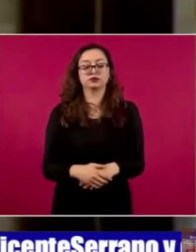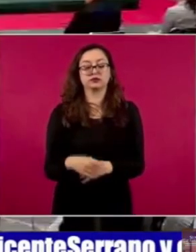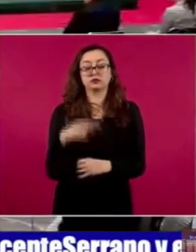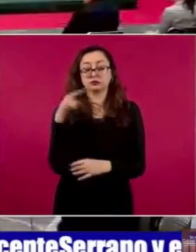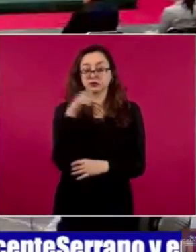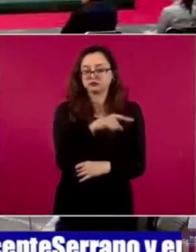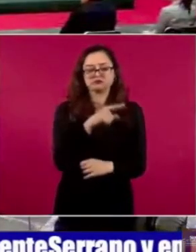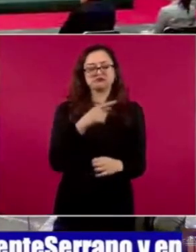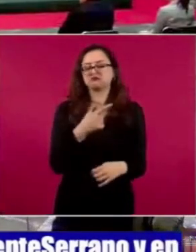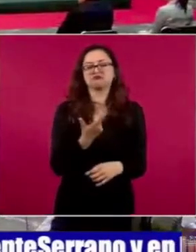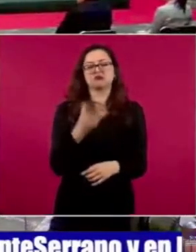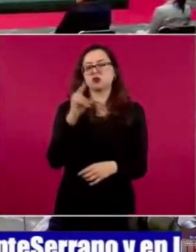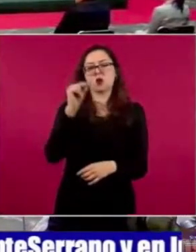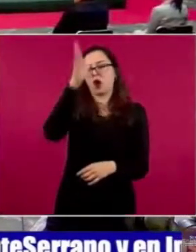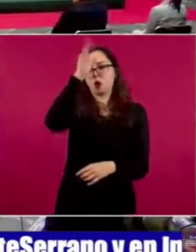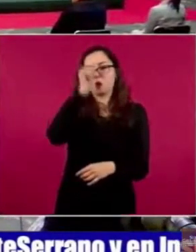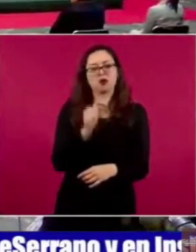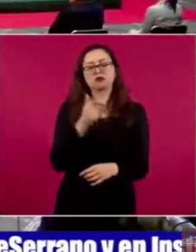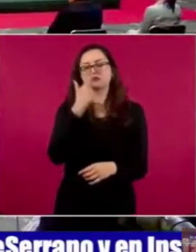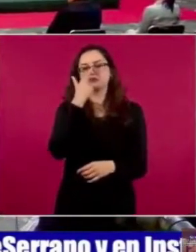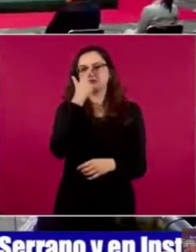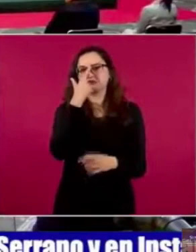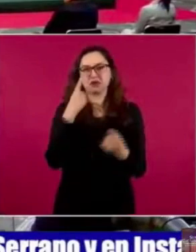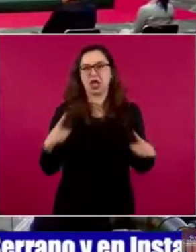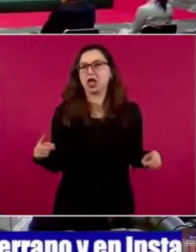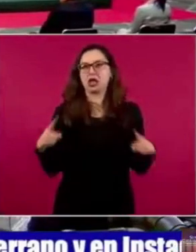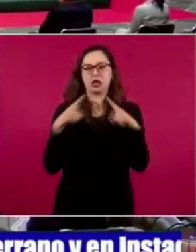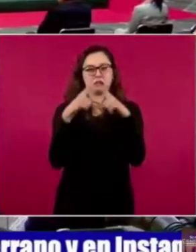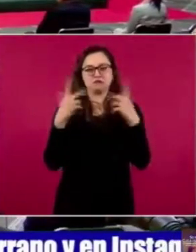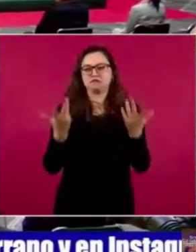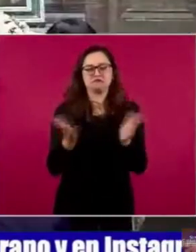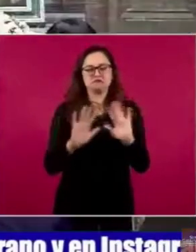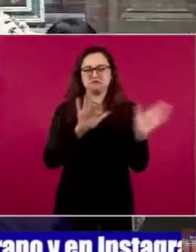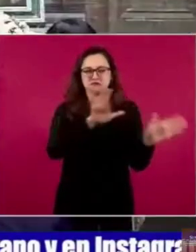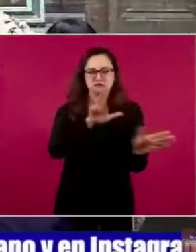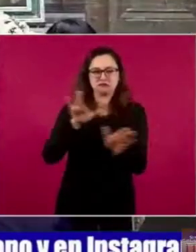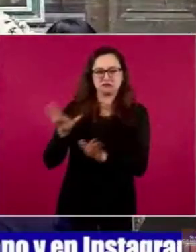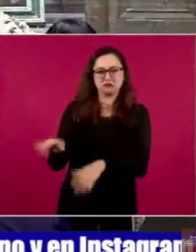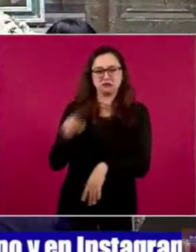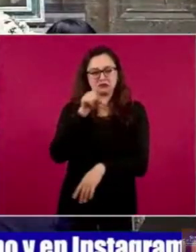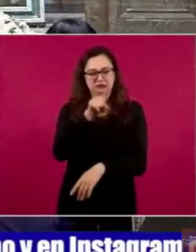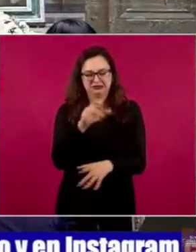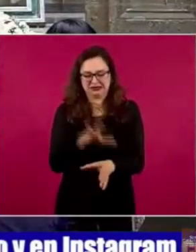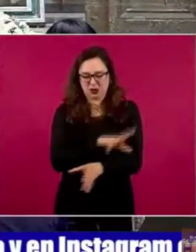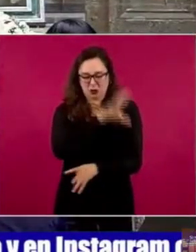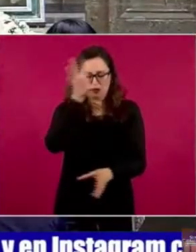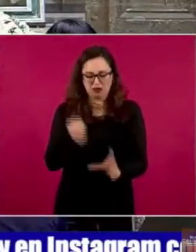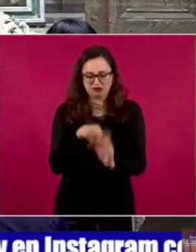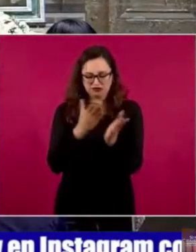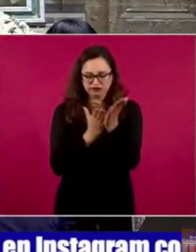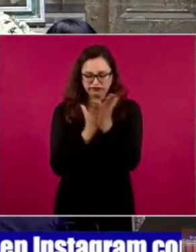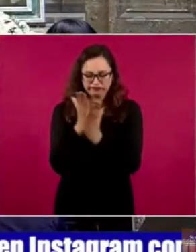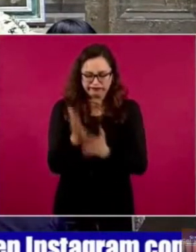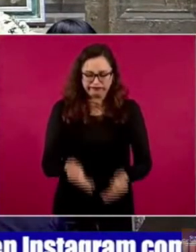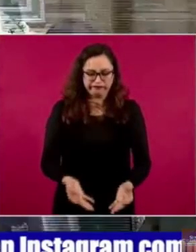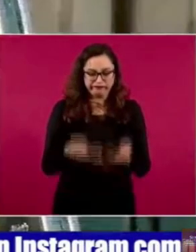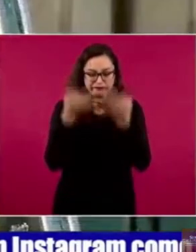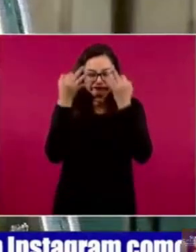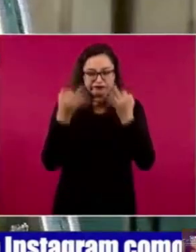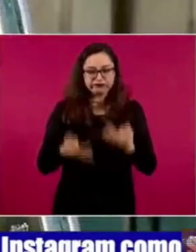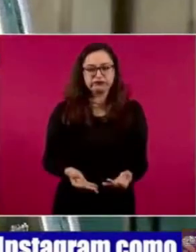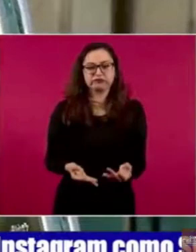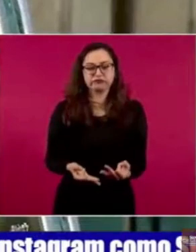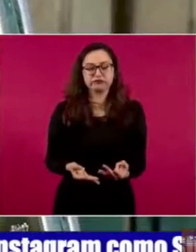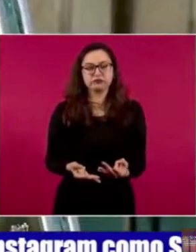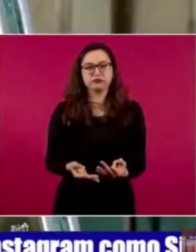anticlerical, íntegro, recto hasta el extremo, que solo